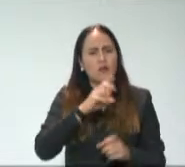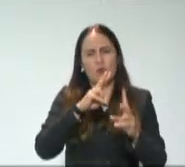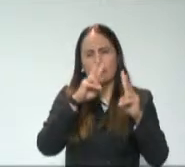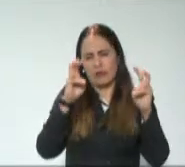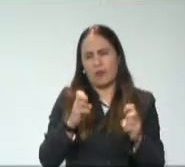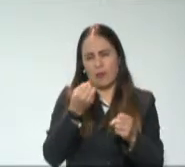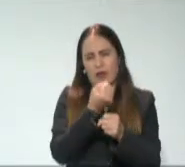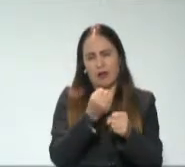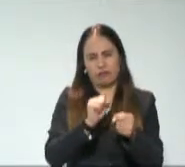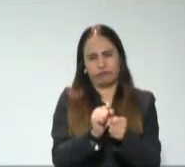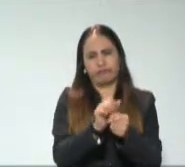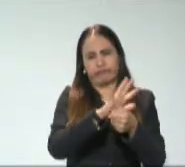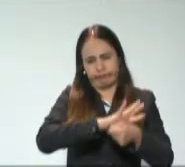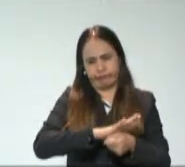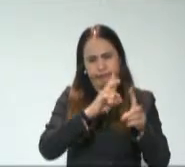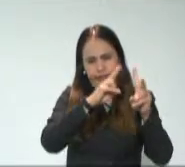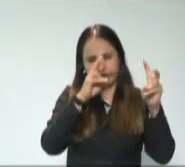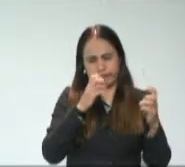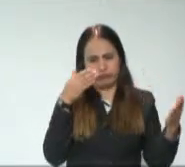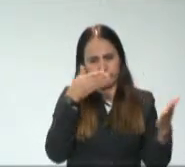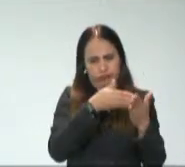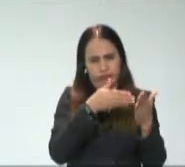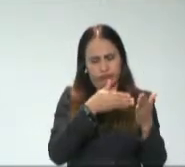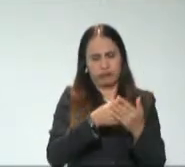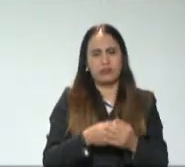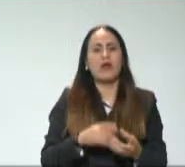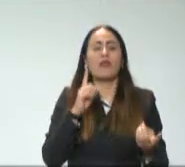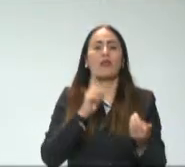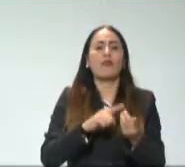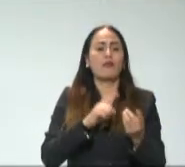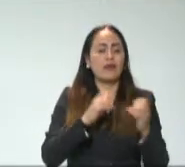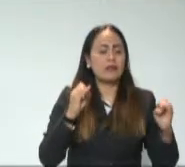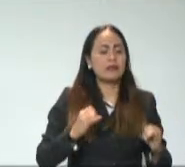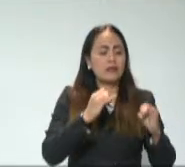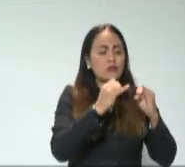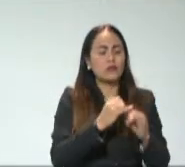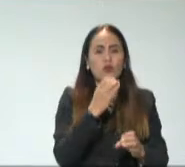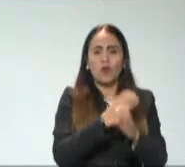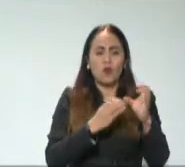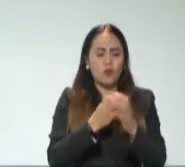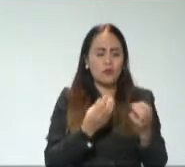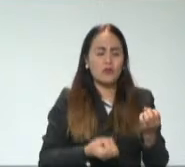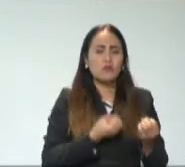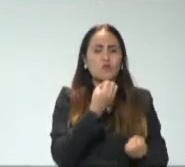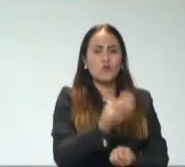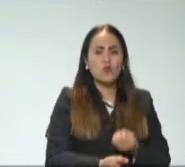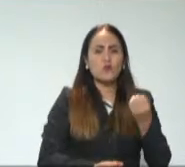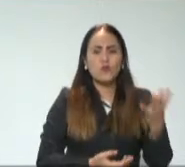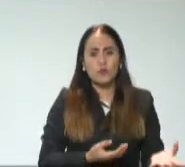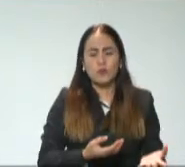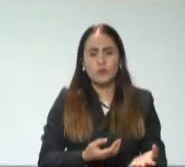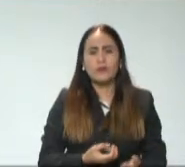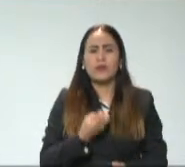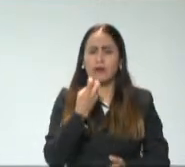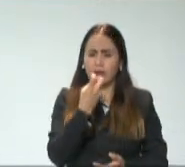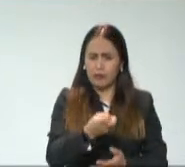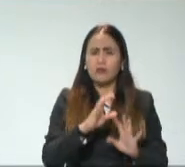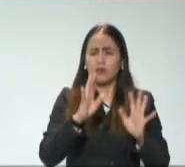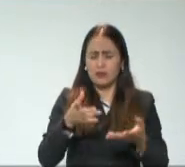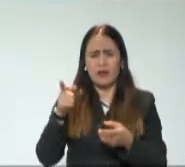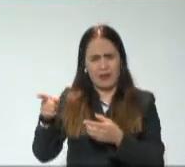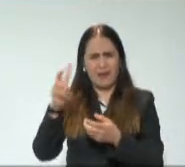de todo lo que viene etiquetado covid que nos indica hacia Qué institución pref evidentemente se va a destinar y todo eso está en la